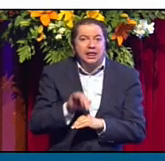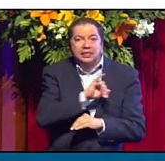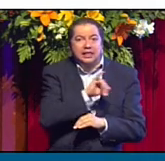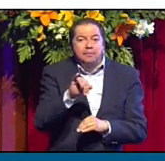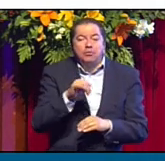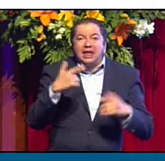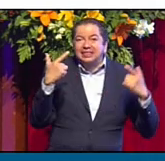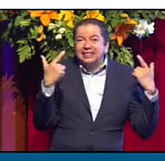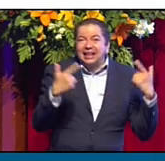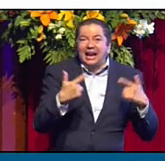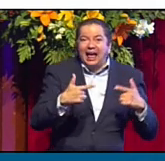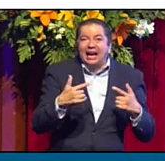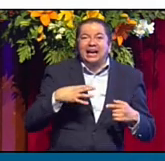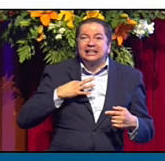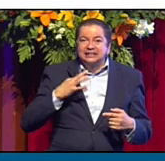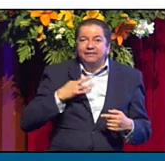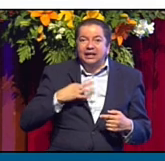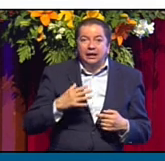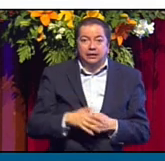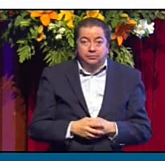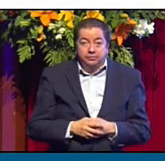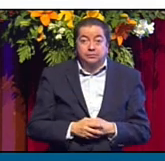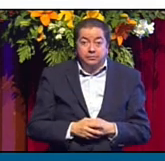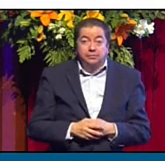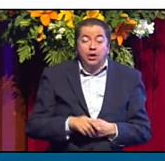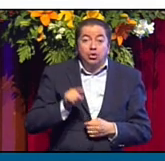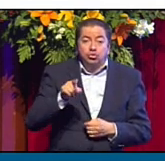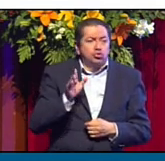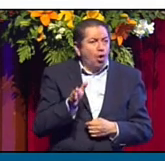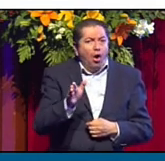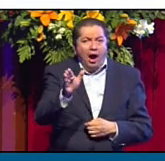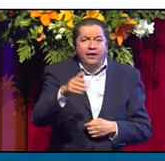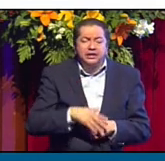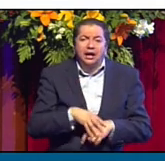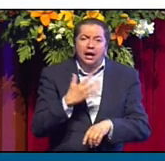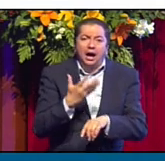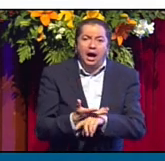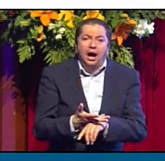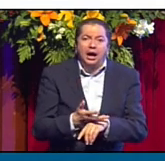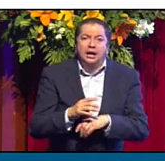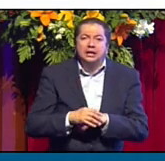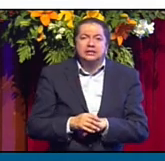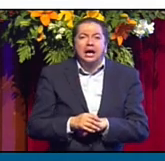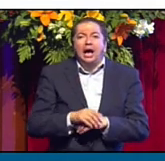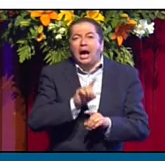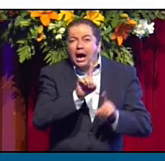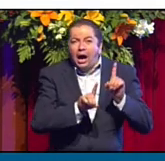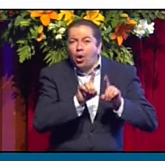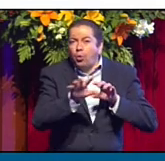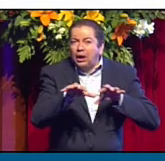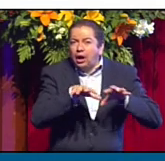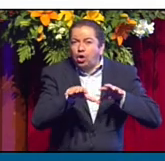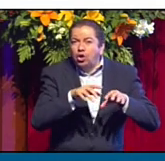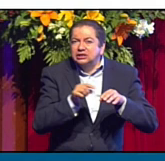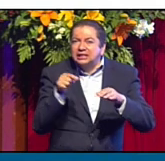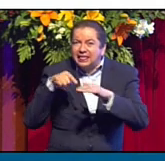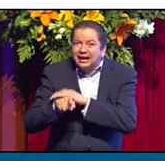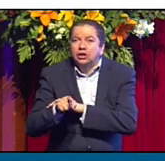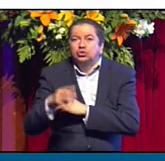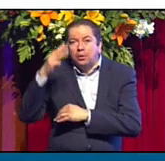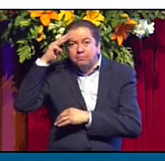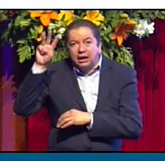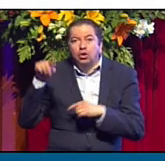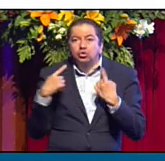civil. Todavía la guerra civil tenía efectivamente algunas rencillas en el interior de México. Bueno,